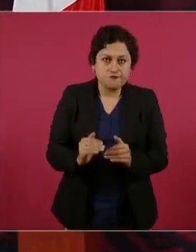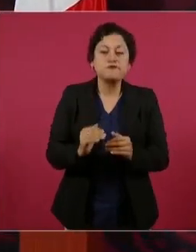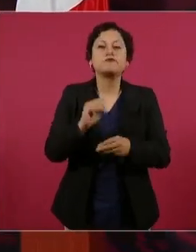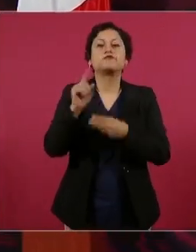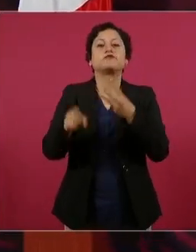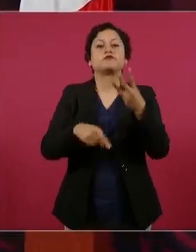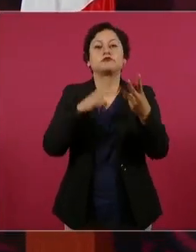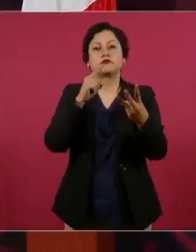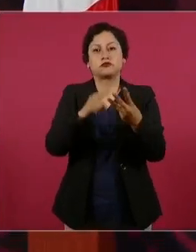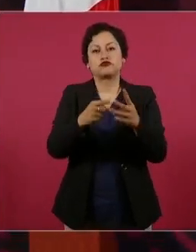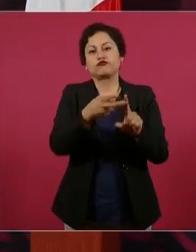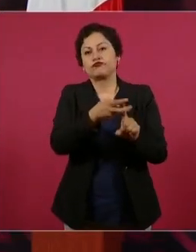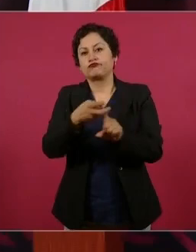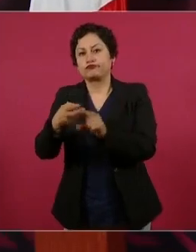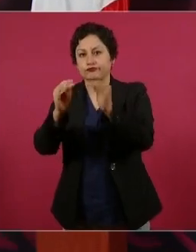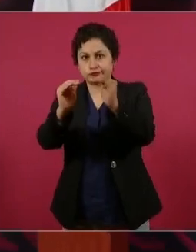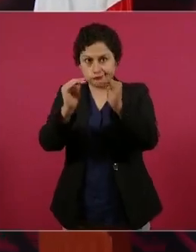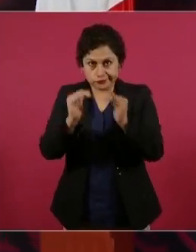menos secuestros.